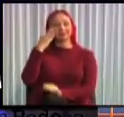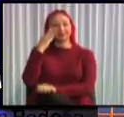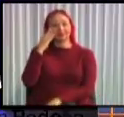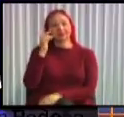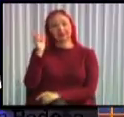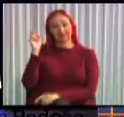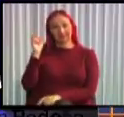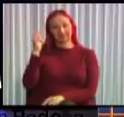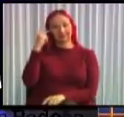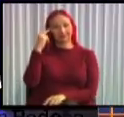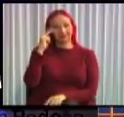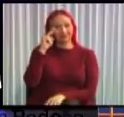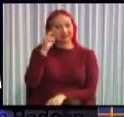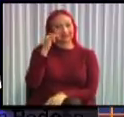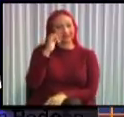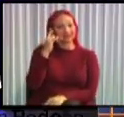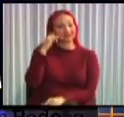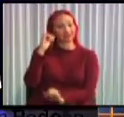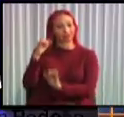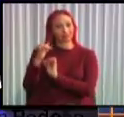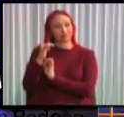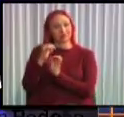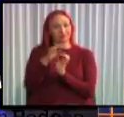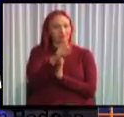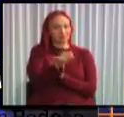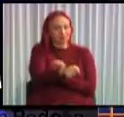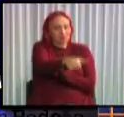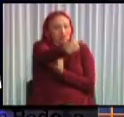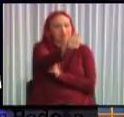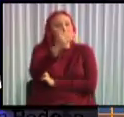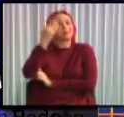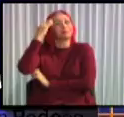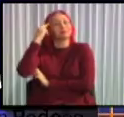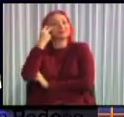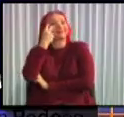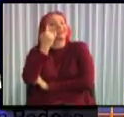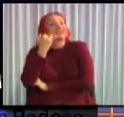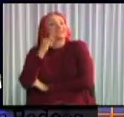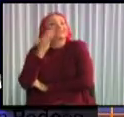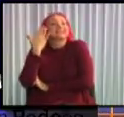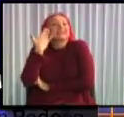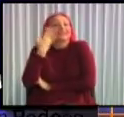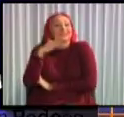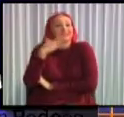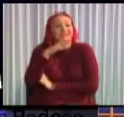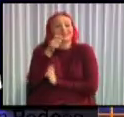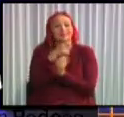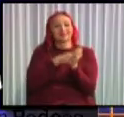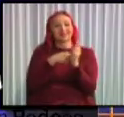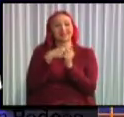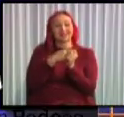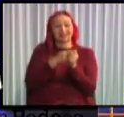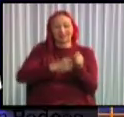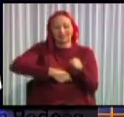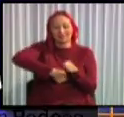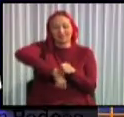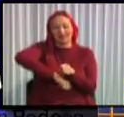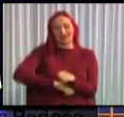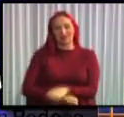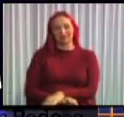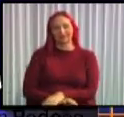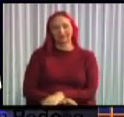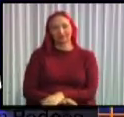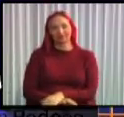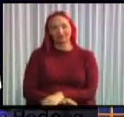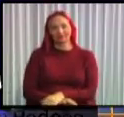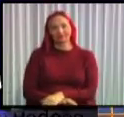trompo. Vamos a ver si saben jugar bolincha. Vamos a ver el manejo del balón.